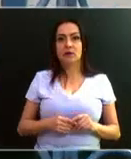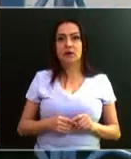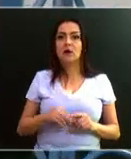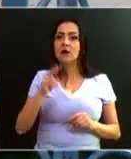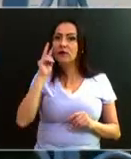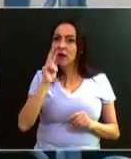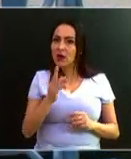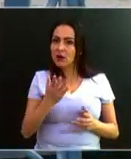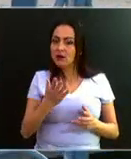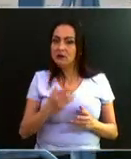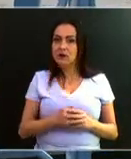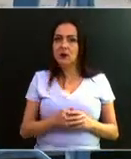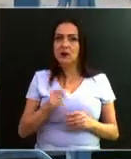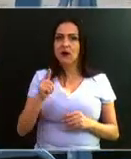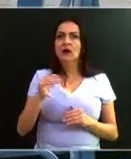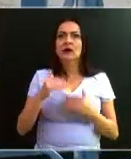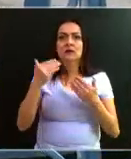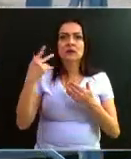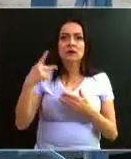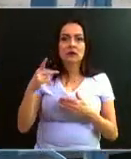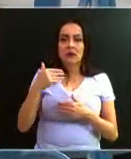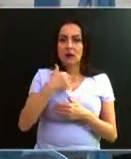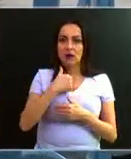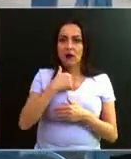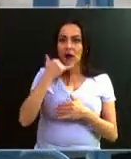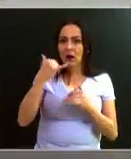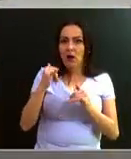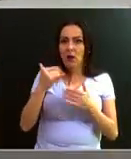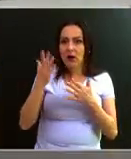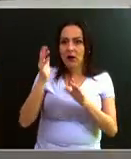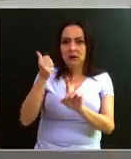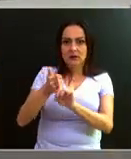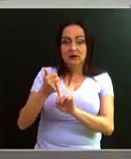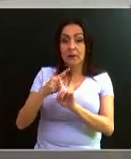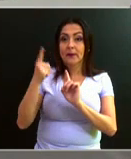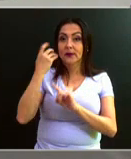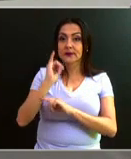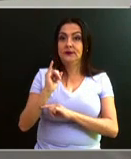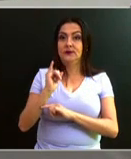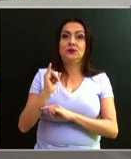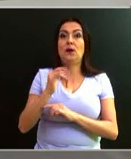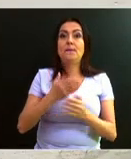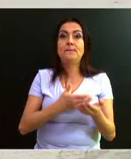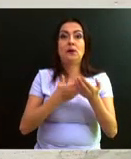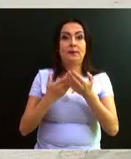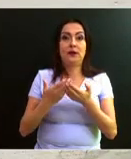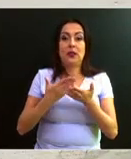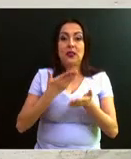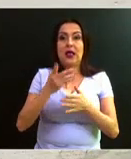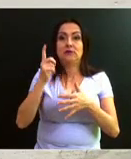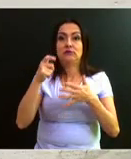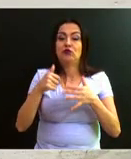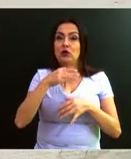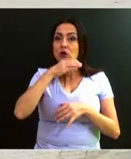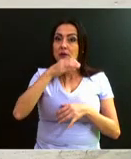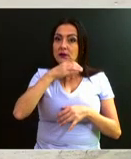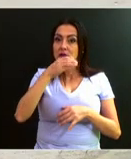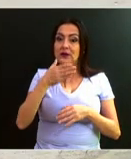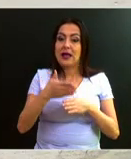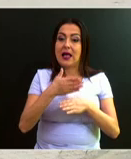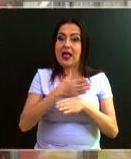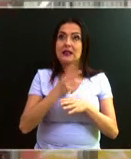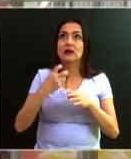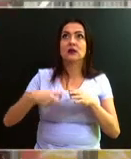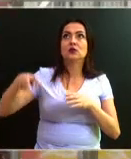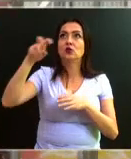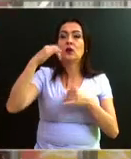fijarse el grado de riesgo que tiene el mismo juego en sí. Es por ello que también en bomberos dan una serie de recomendaciones antes de subir